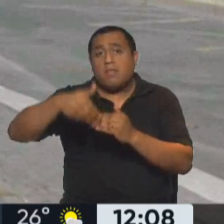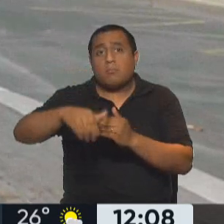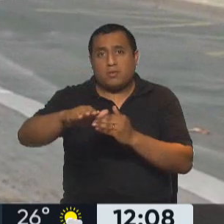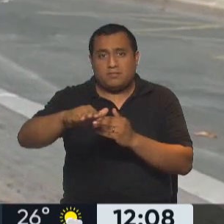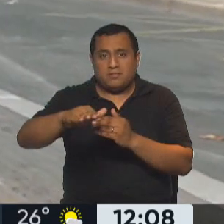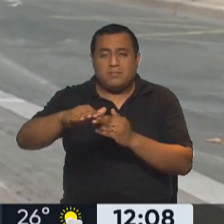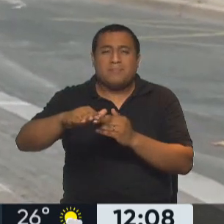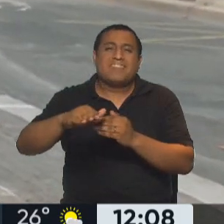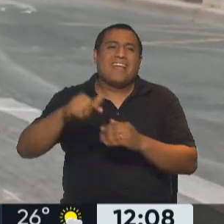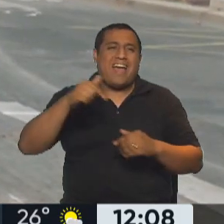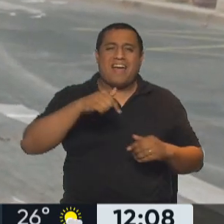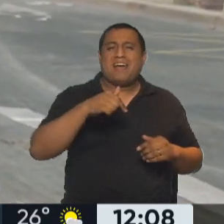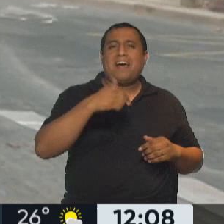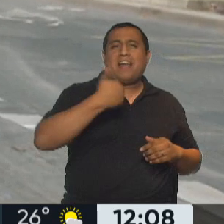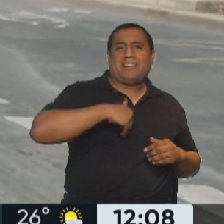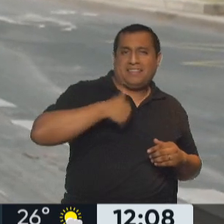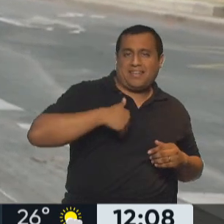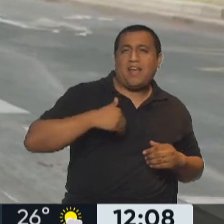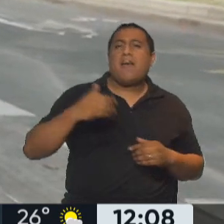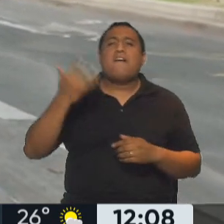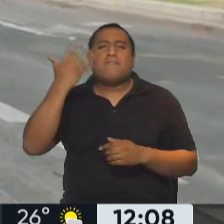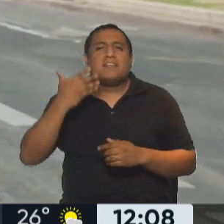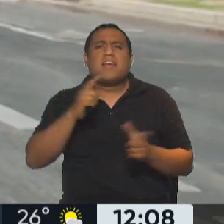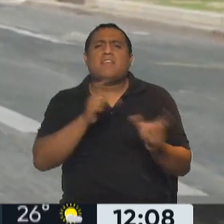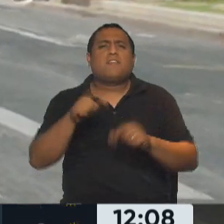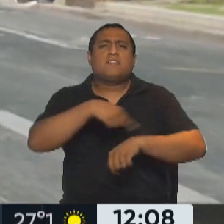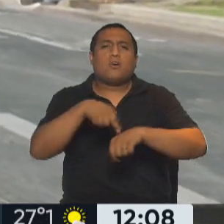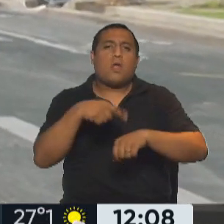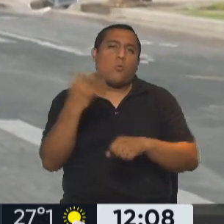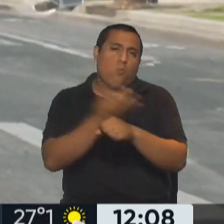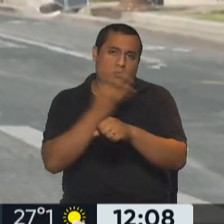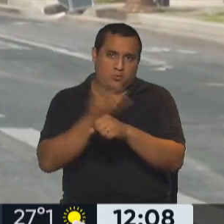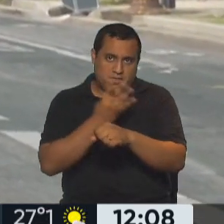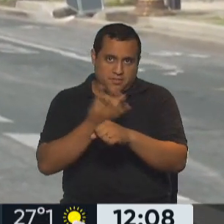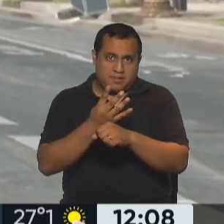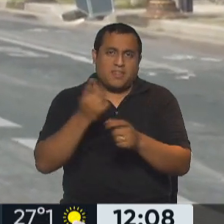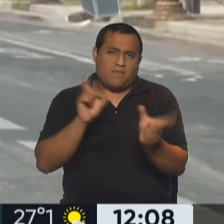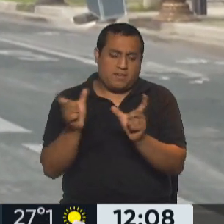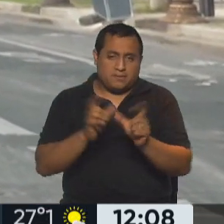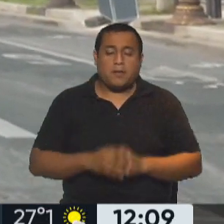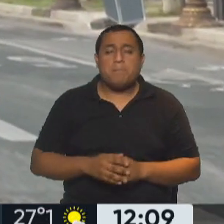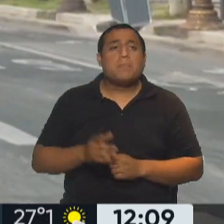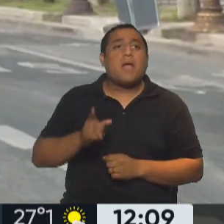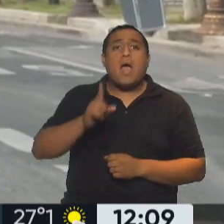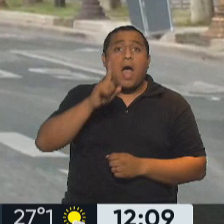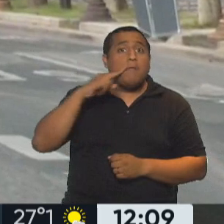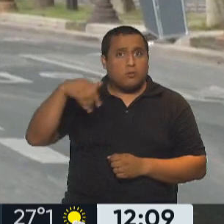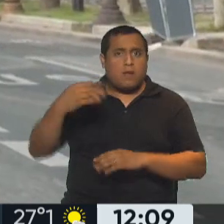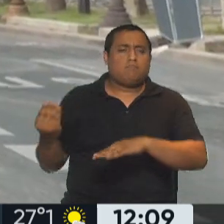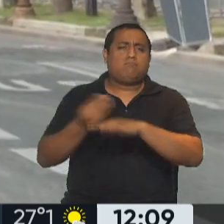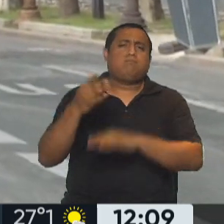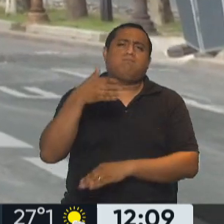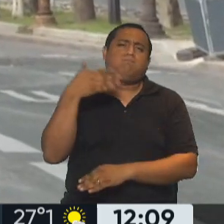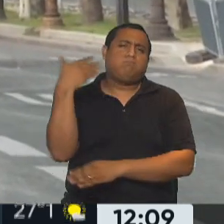que hay 4 horas de diferencia con la Argentina, Alberto Fernández disertará en el Foro por la Paz en